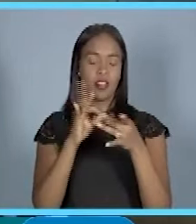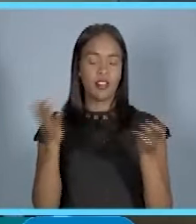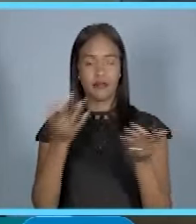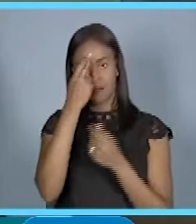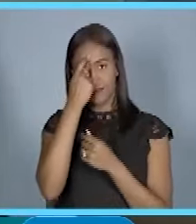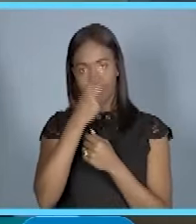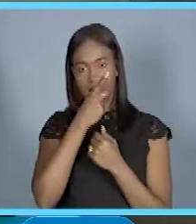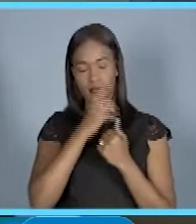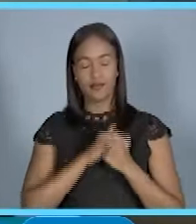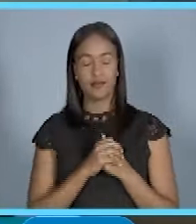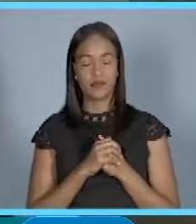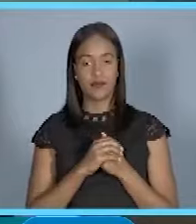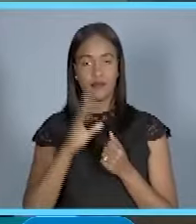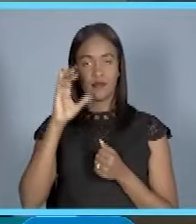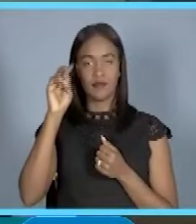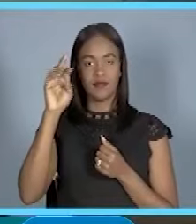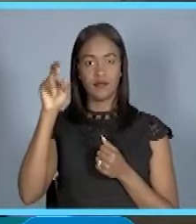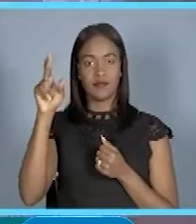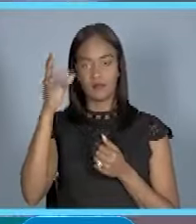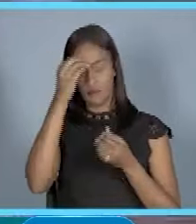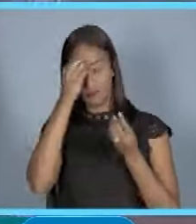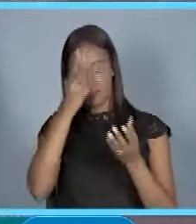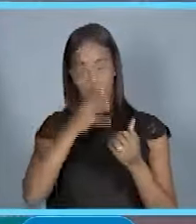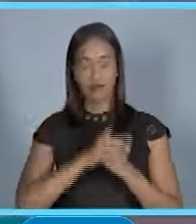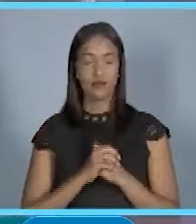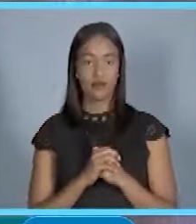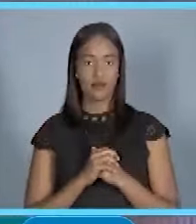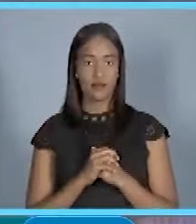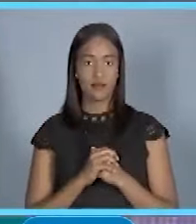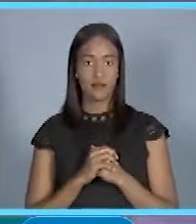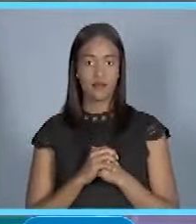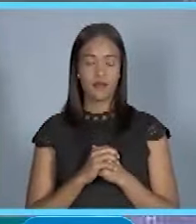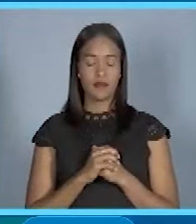República Dominicana. Carmen Aybar, Central de Noticias.